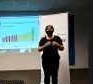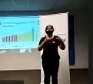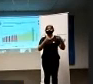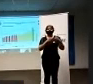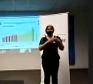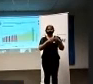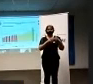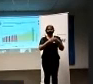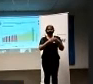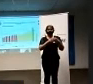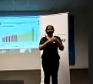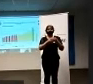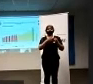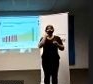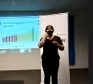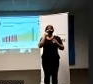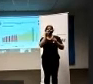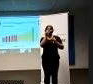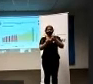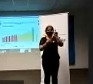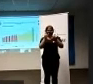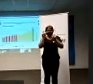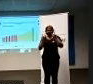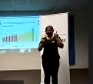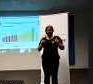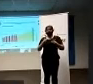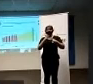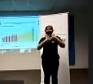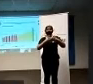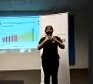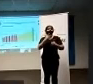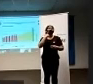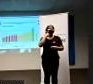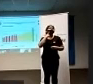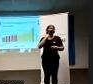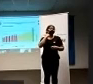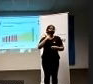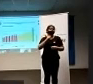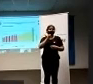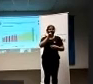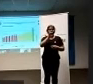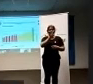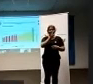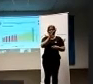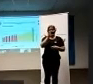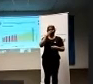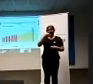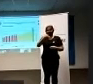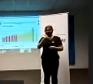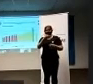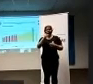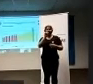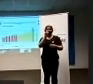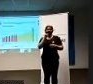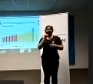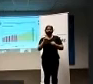no alcanzaron el 50%, en amarillos los que alcanzaron de 50 a 79%, y el verde los que alcanzaron más de